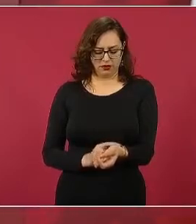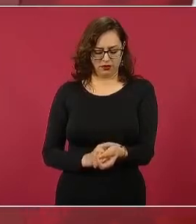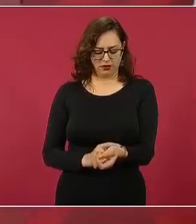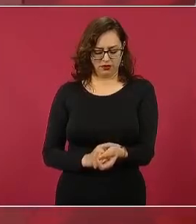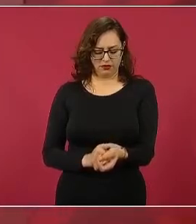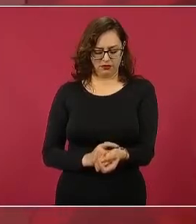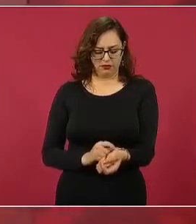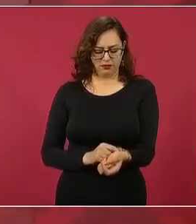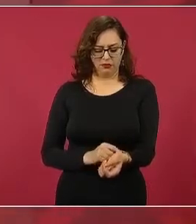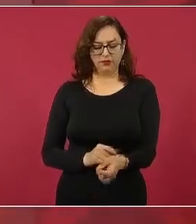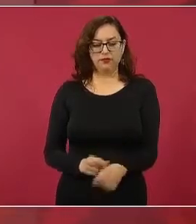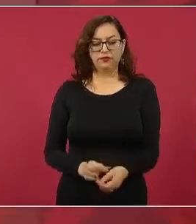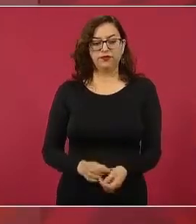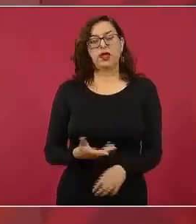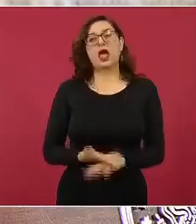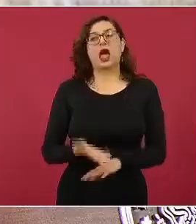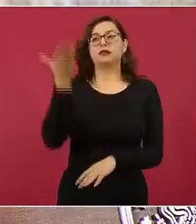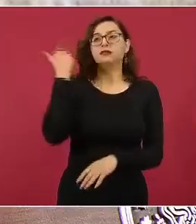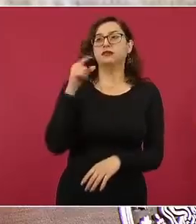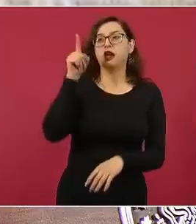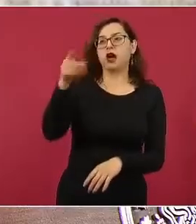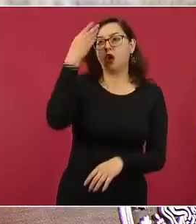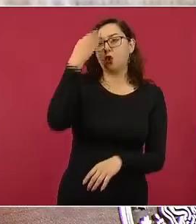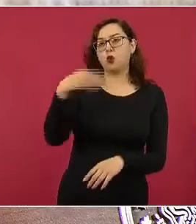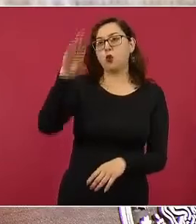en la democracia,